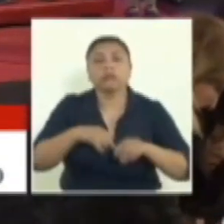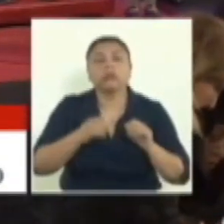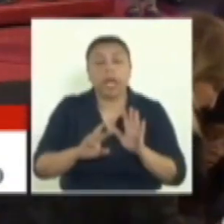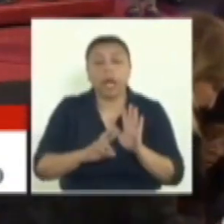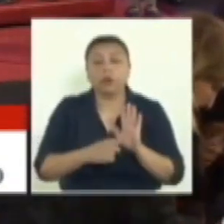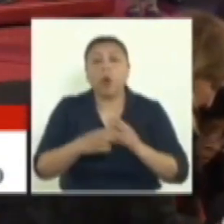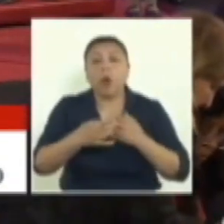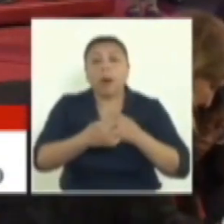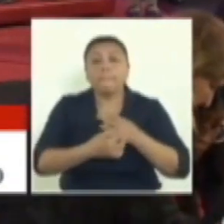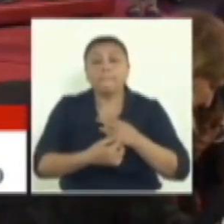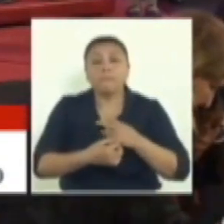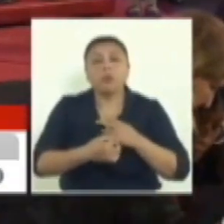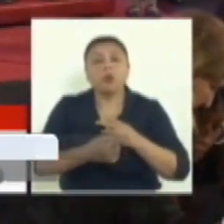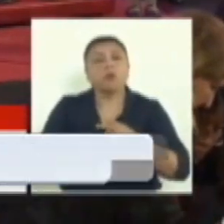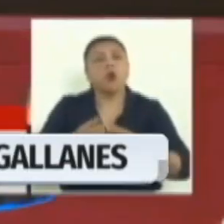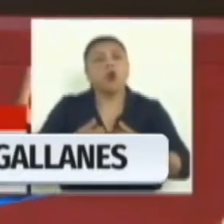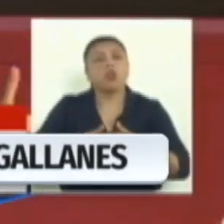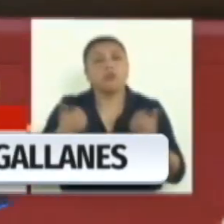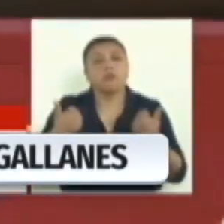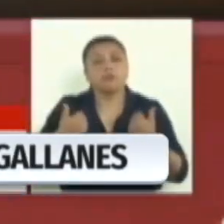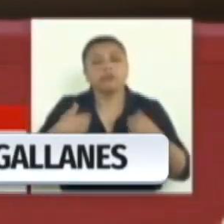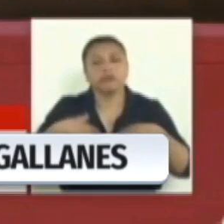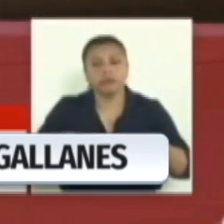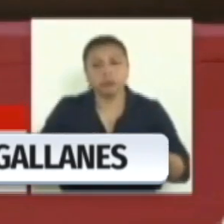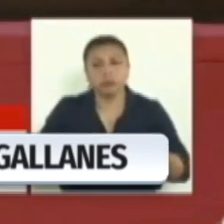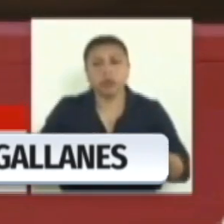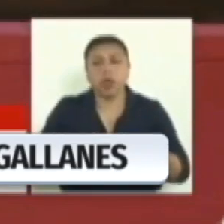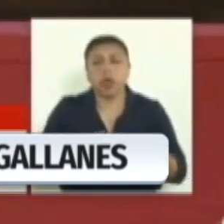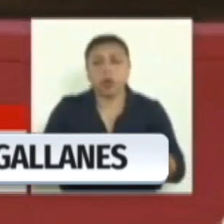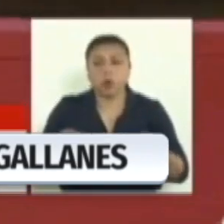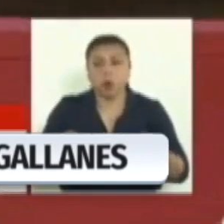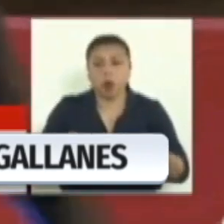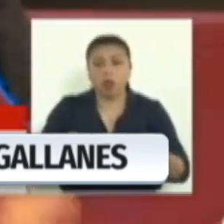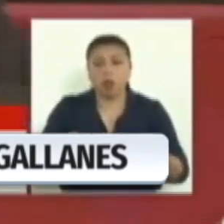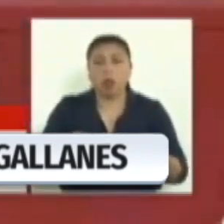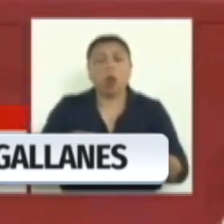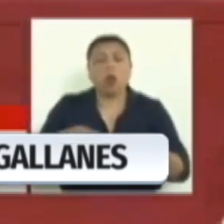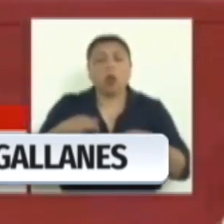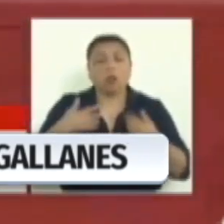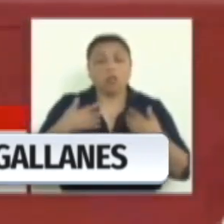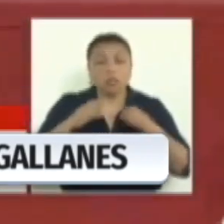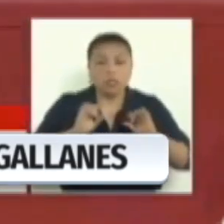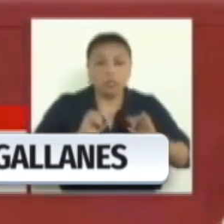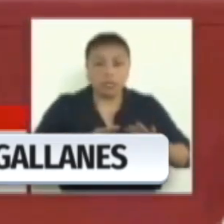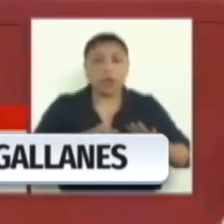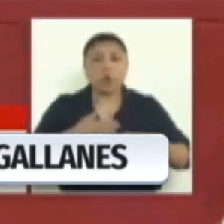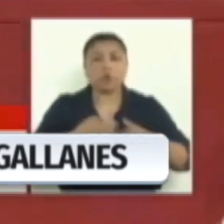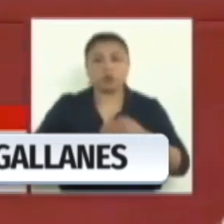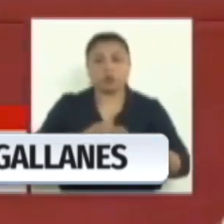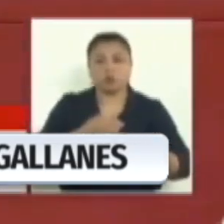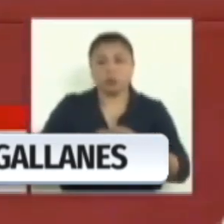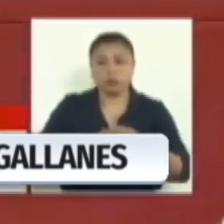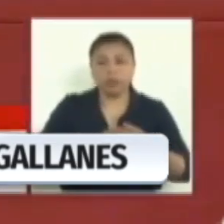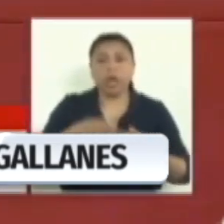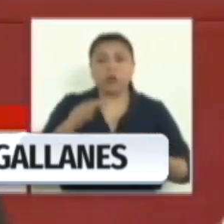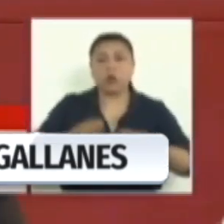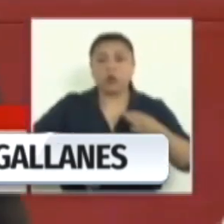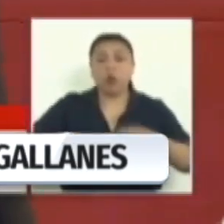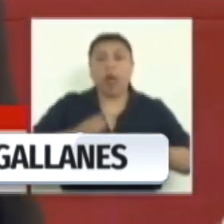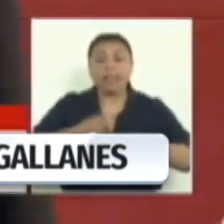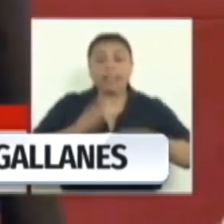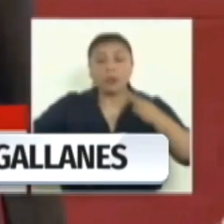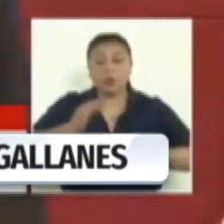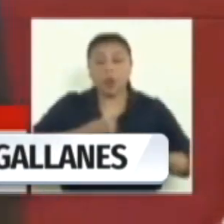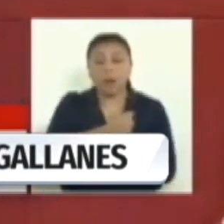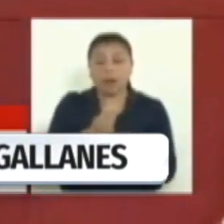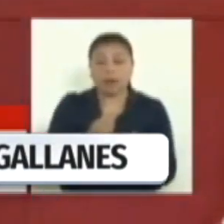el divorcio de mutuo acuerdo, eliminando el plazo de cese de la convivencia y estableciendo un procedimiento extrajudicial para su